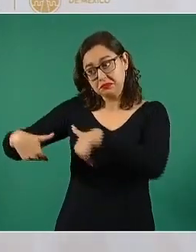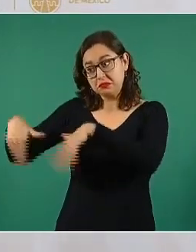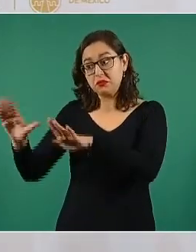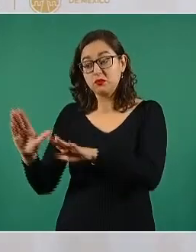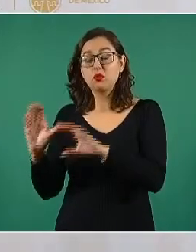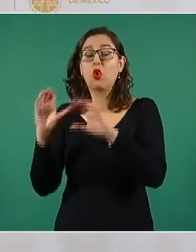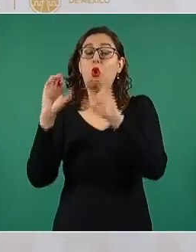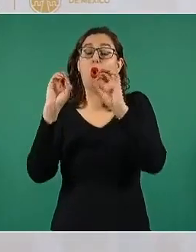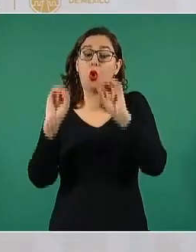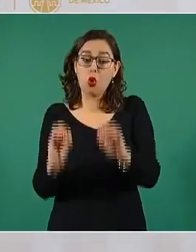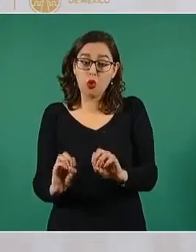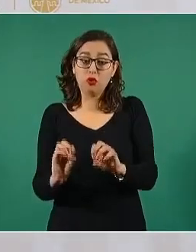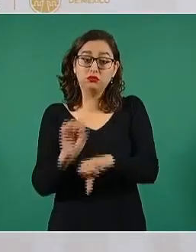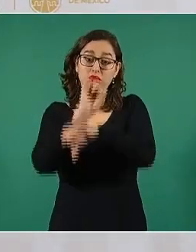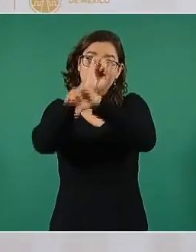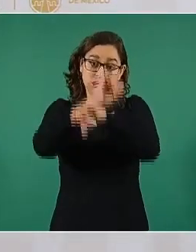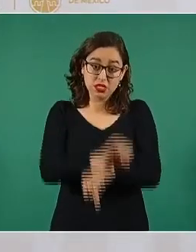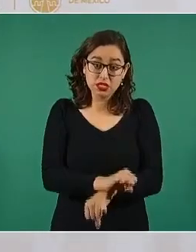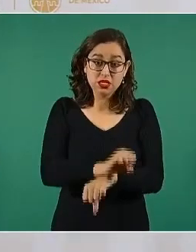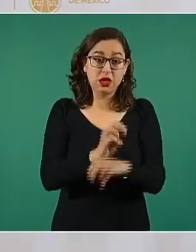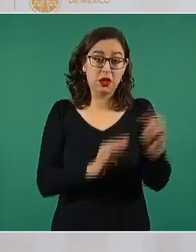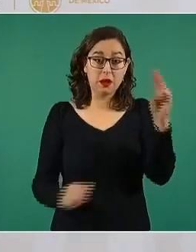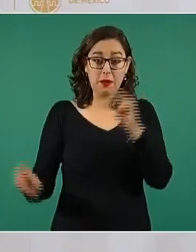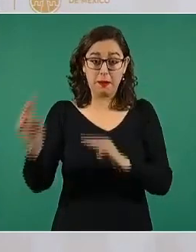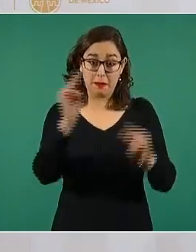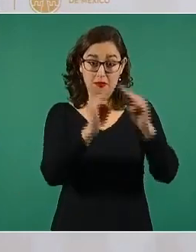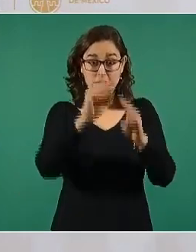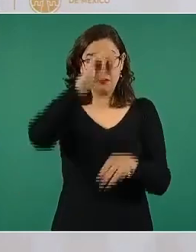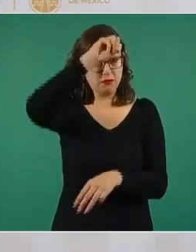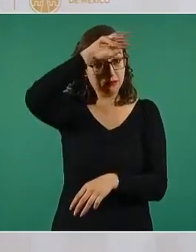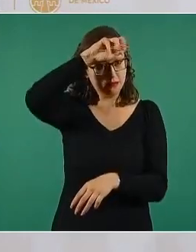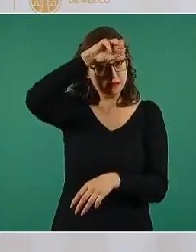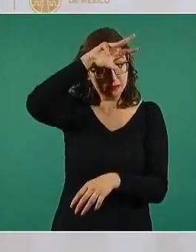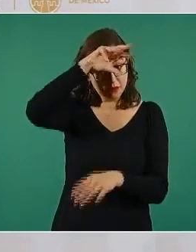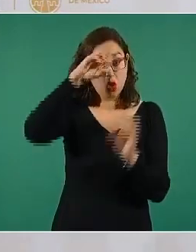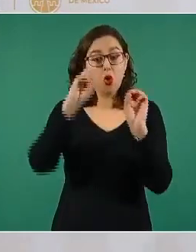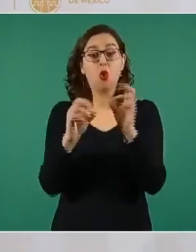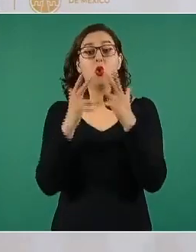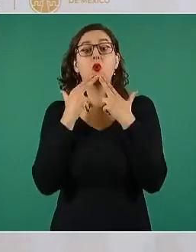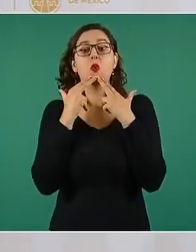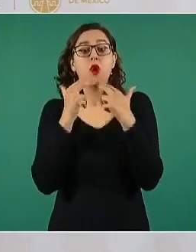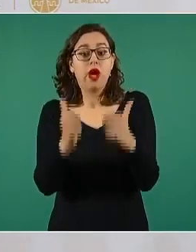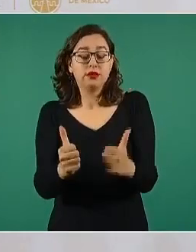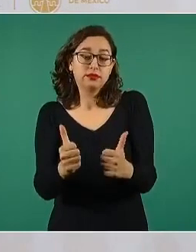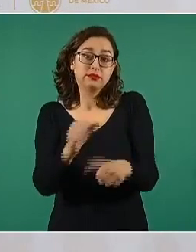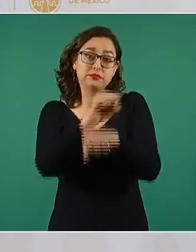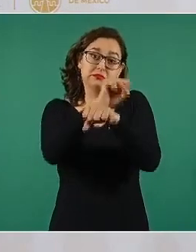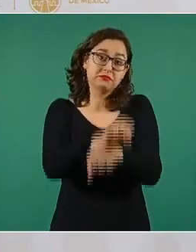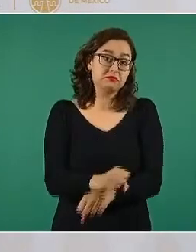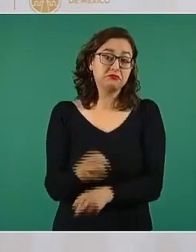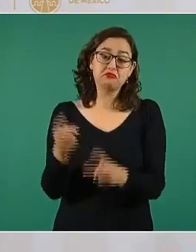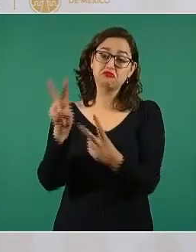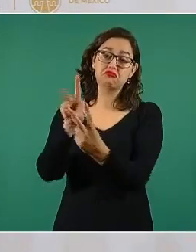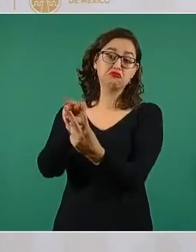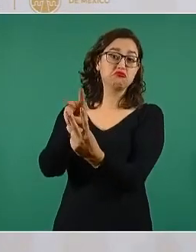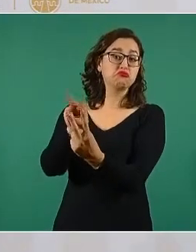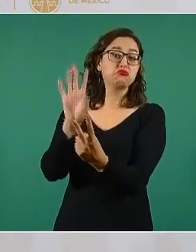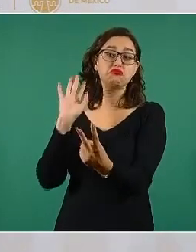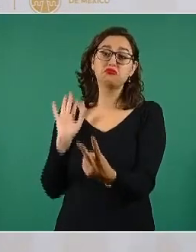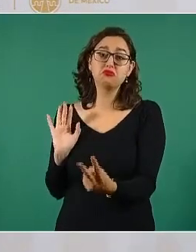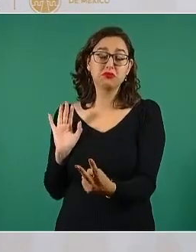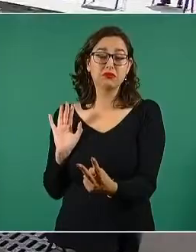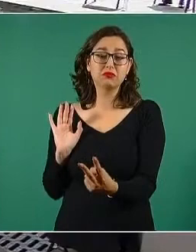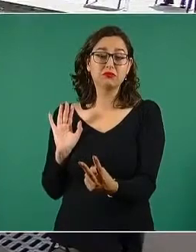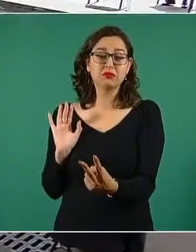para trabajar en las minas o en las haciendas como esclavos.